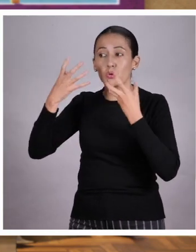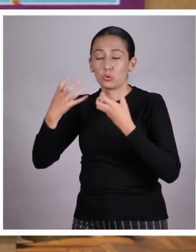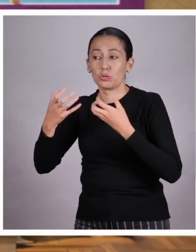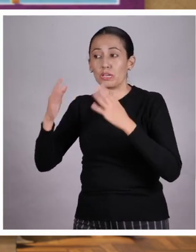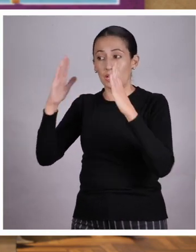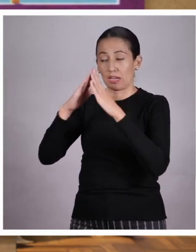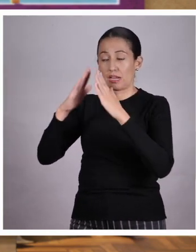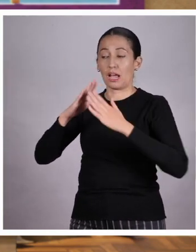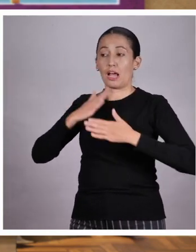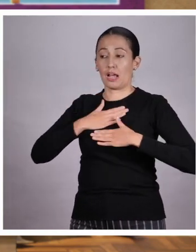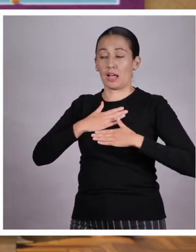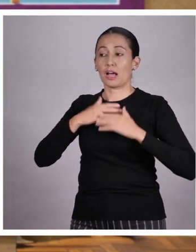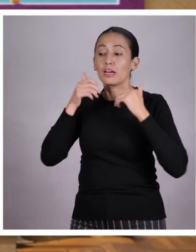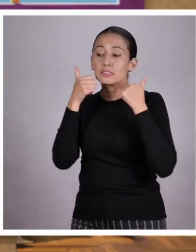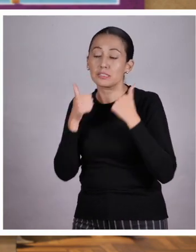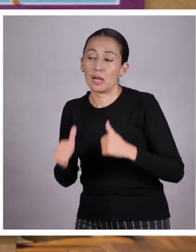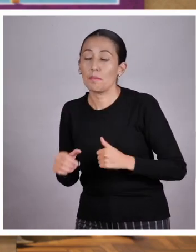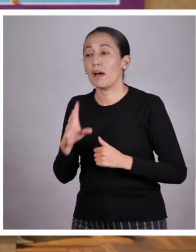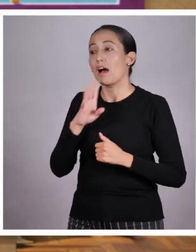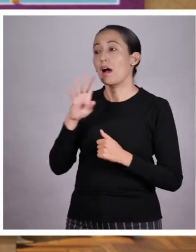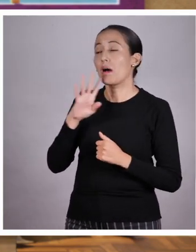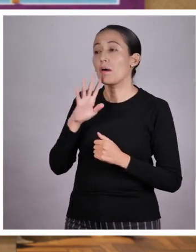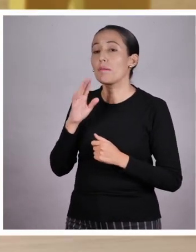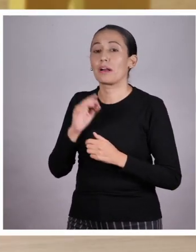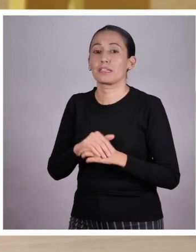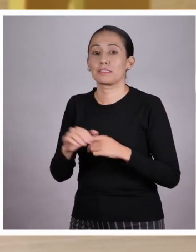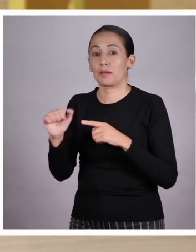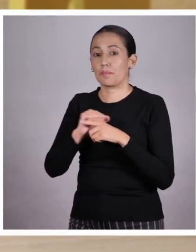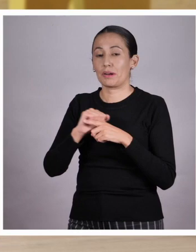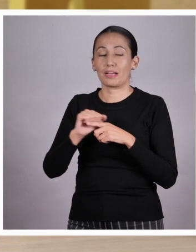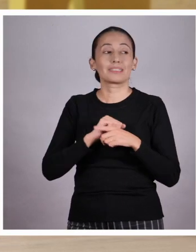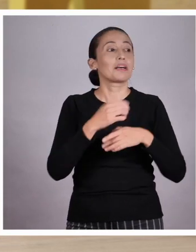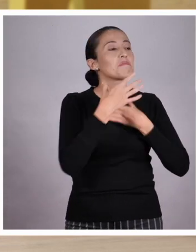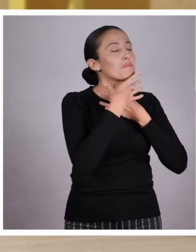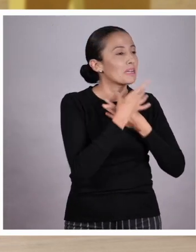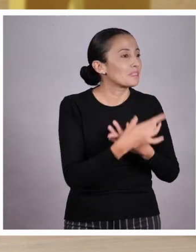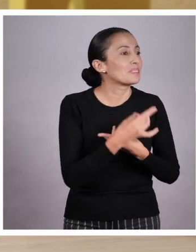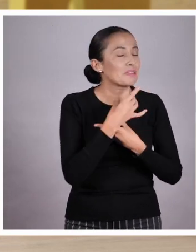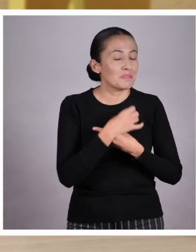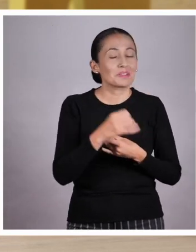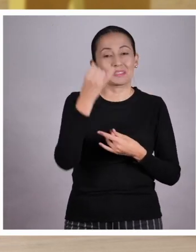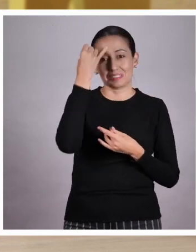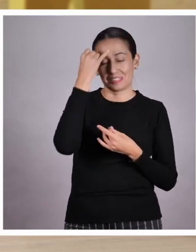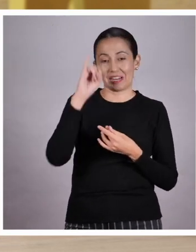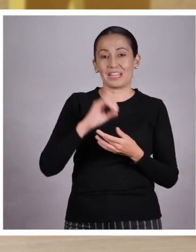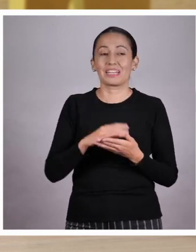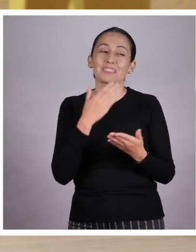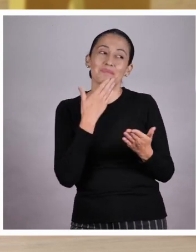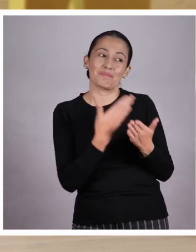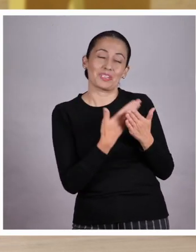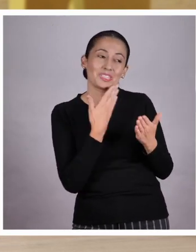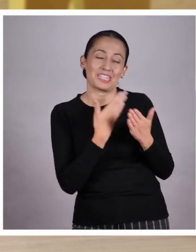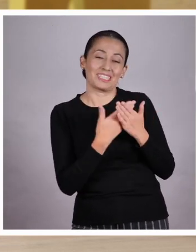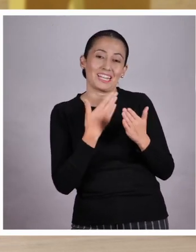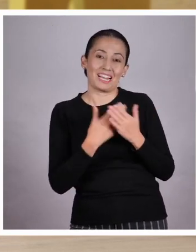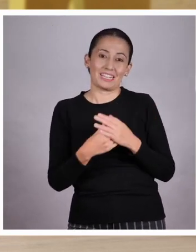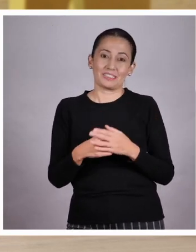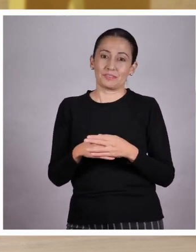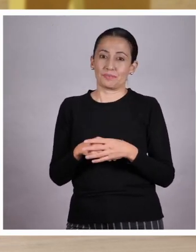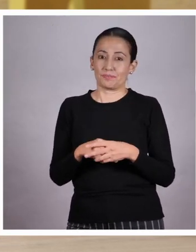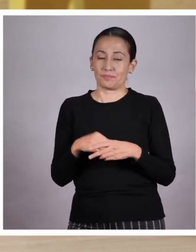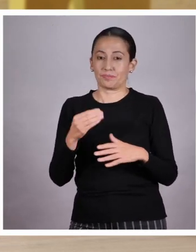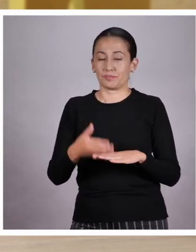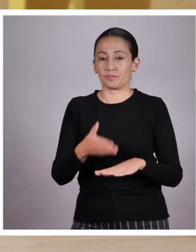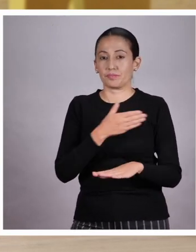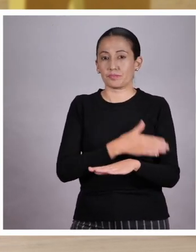ir a la casa de mi abue, hablar con ella y así practicas tu quichua. Oh, me encanta eso, Are. Muchas gracias, muchas gracias. Pero antes